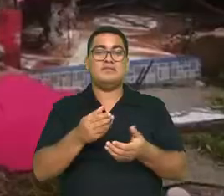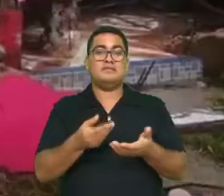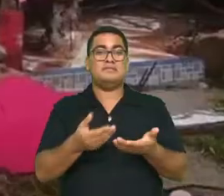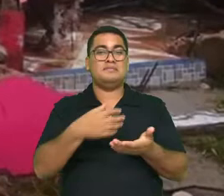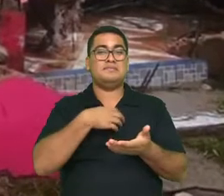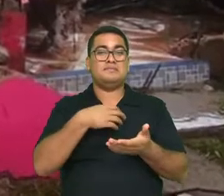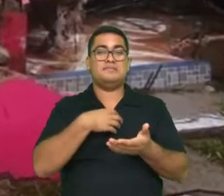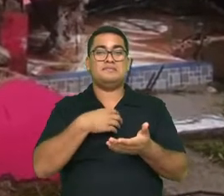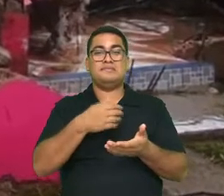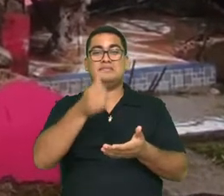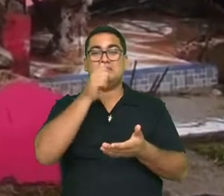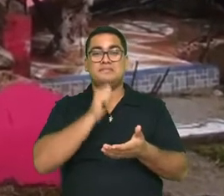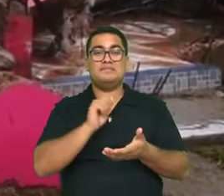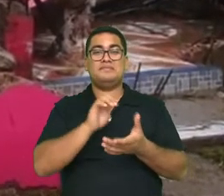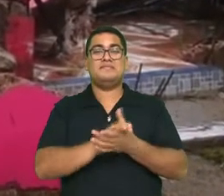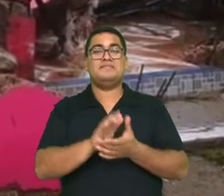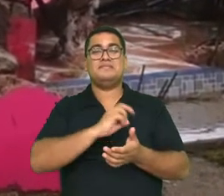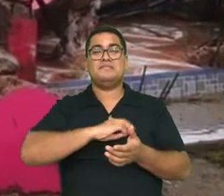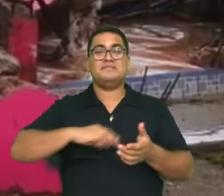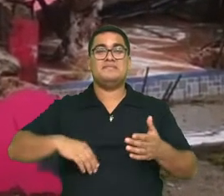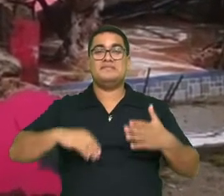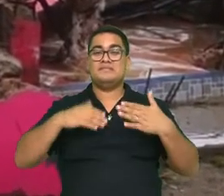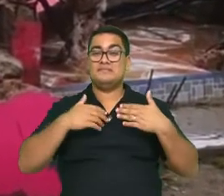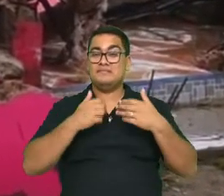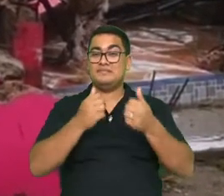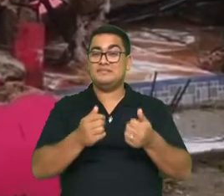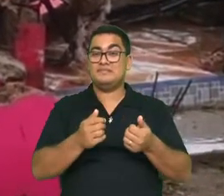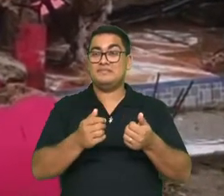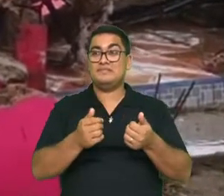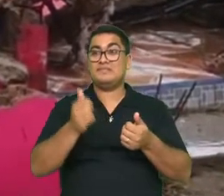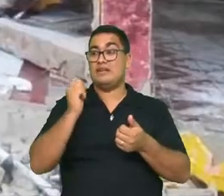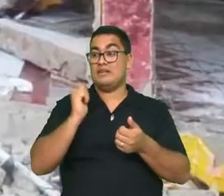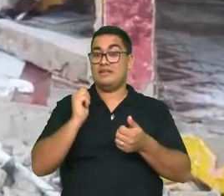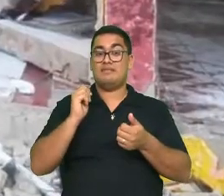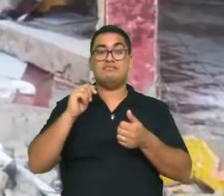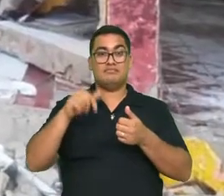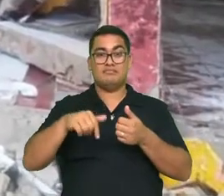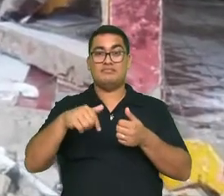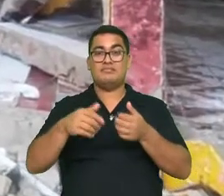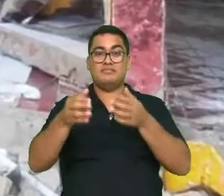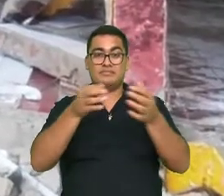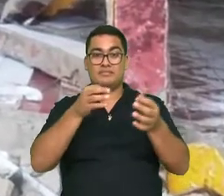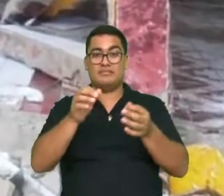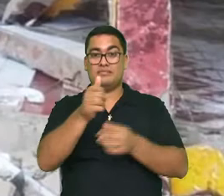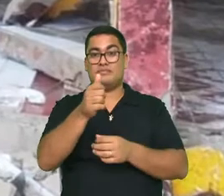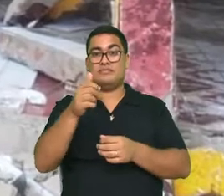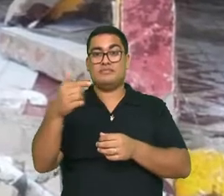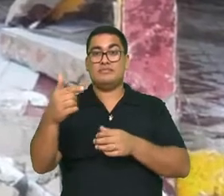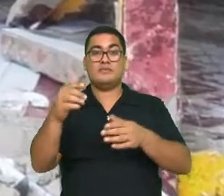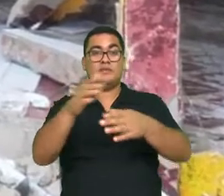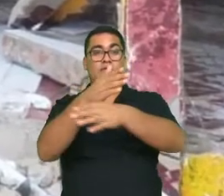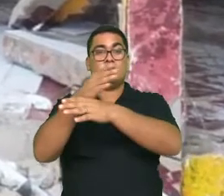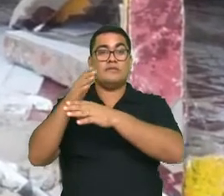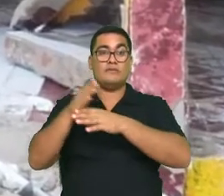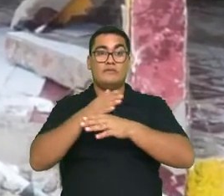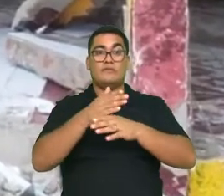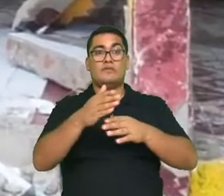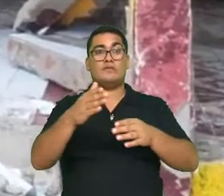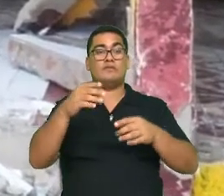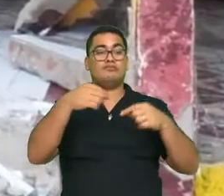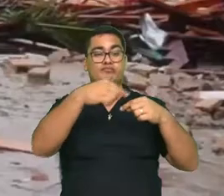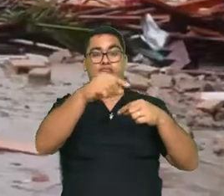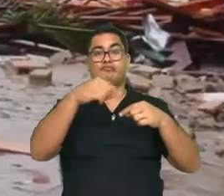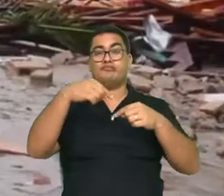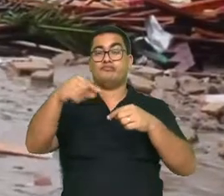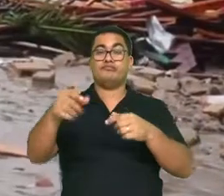humano. El MINSA, en su informe de las últimas 48 horas, reporta 67 unidades de salud de 37 municipios